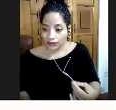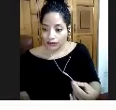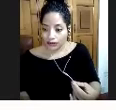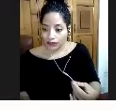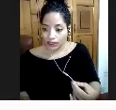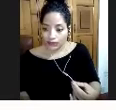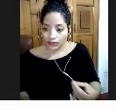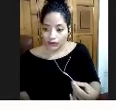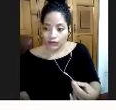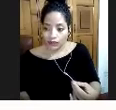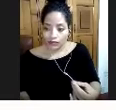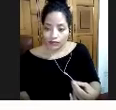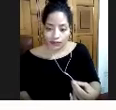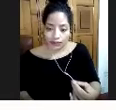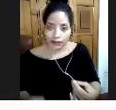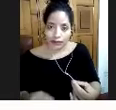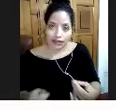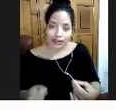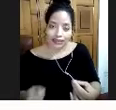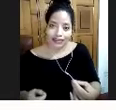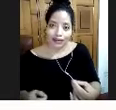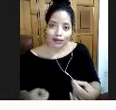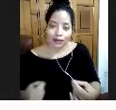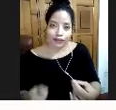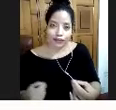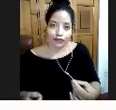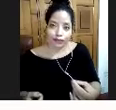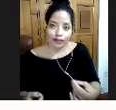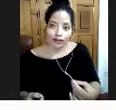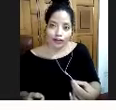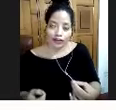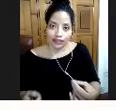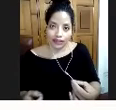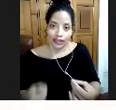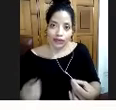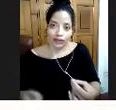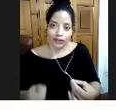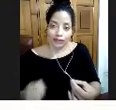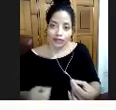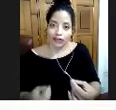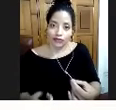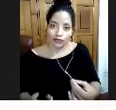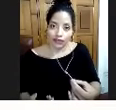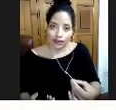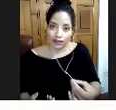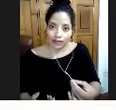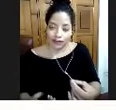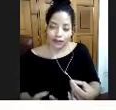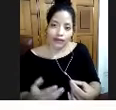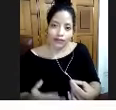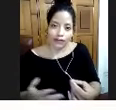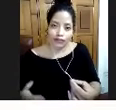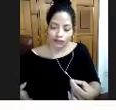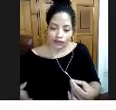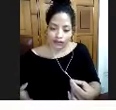De hecho, Zoom es una de las plataformas que ha registrado mayor número de nuevas personas usuarias a la plataforma